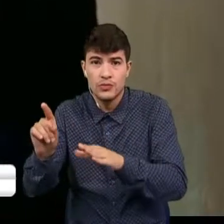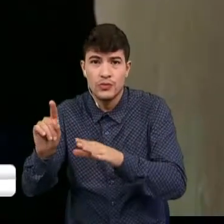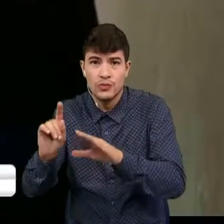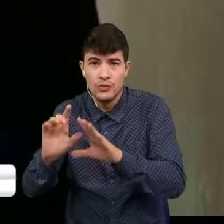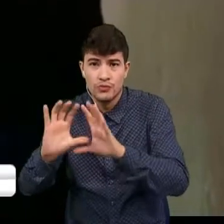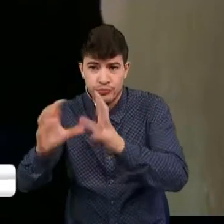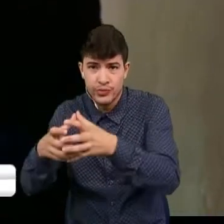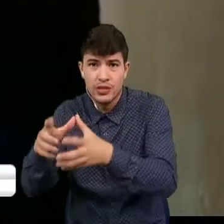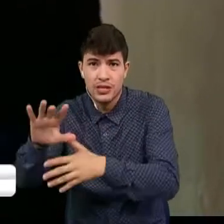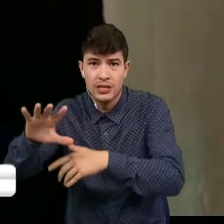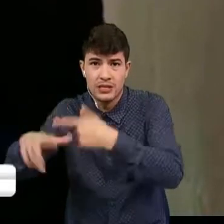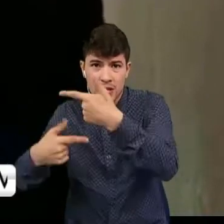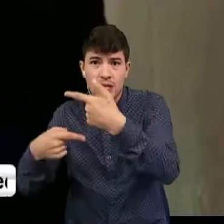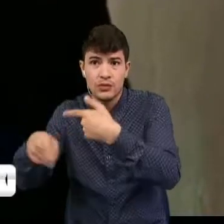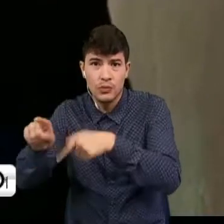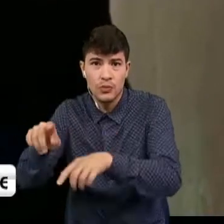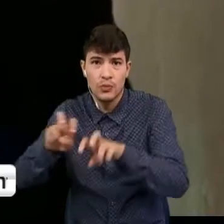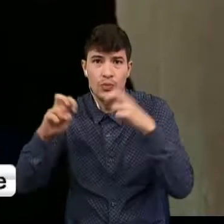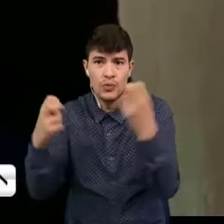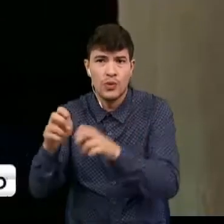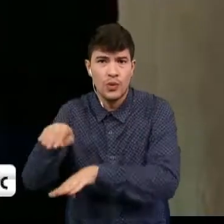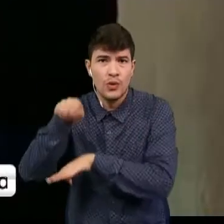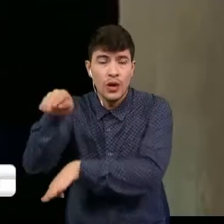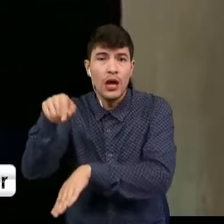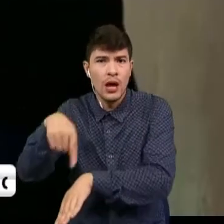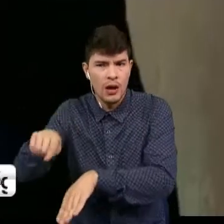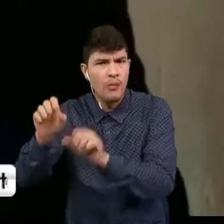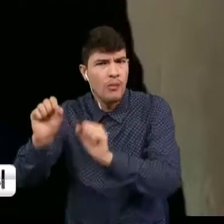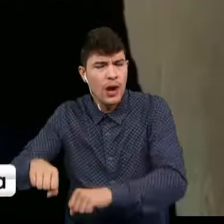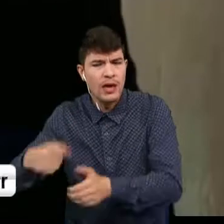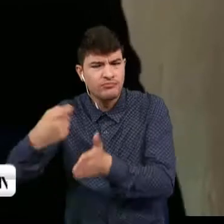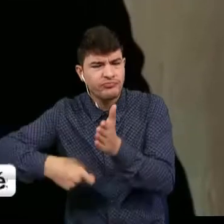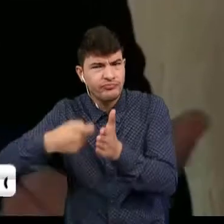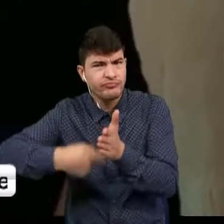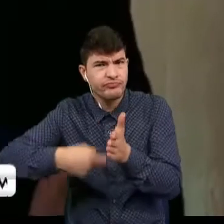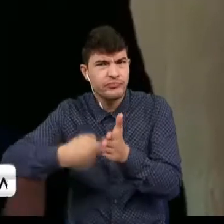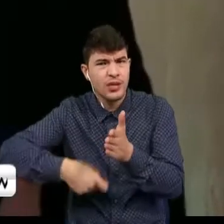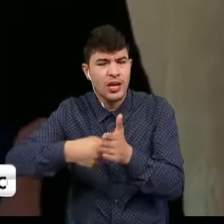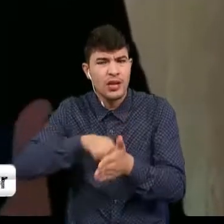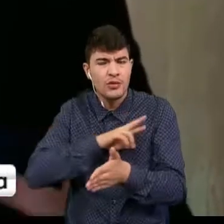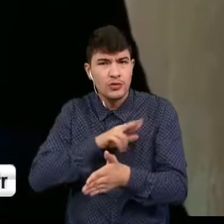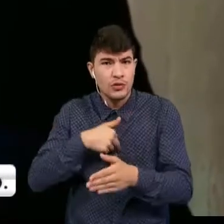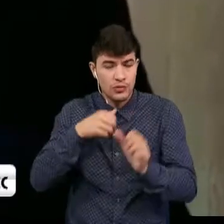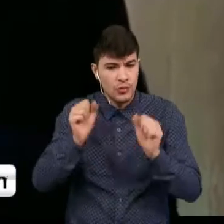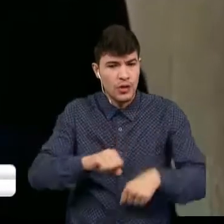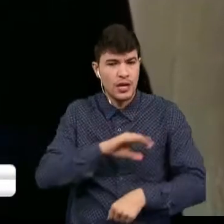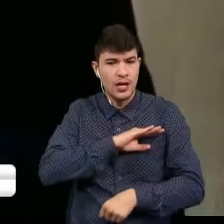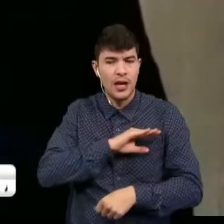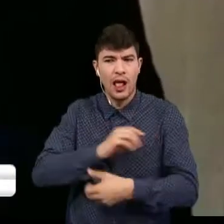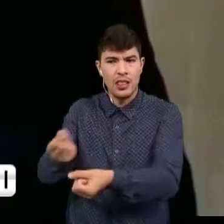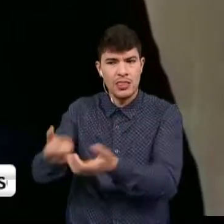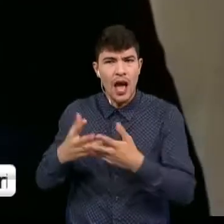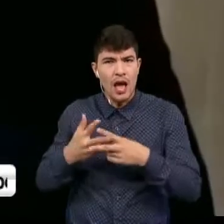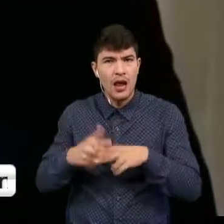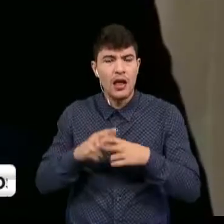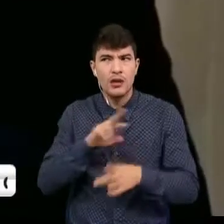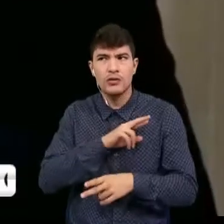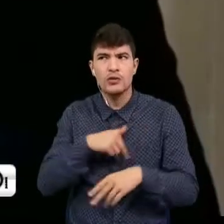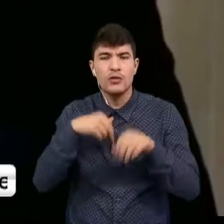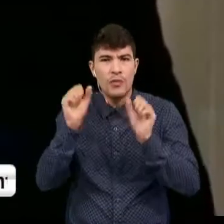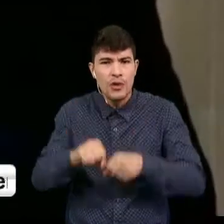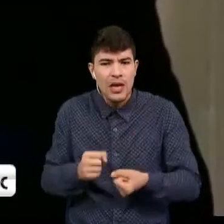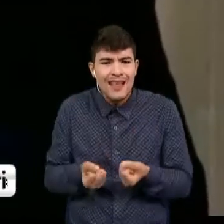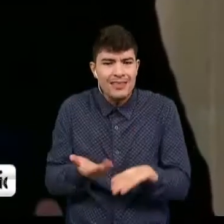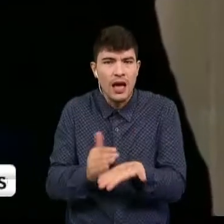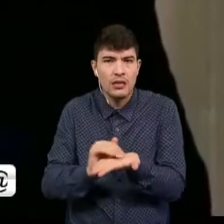de Representantes, puedan hacer proposiciones que permitan restringir y permitan a nosotros como alcaldes darnos la herramienta para poder solucionar